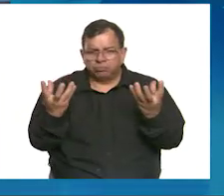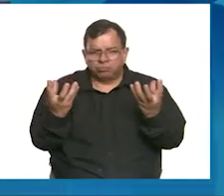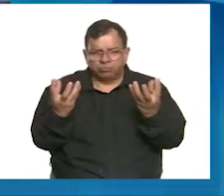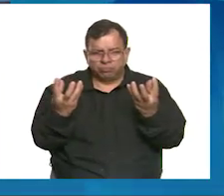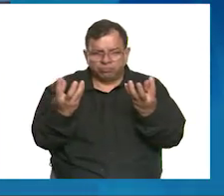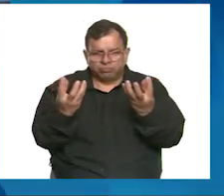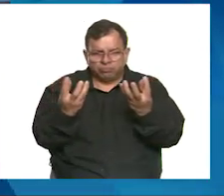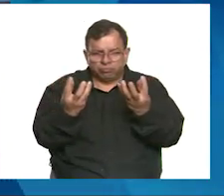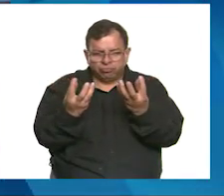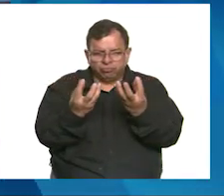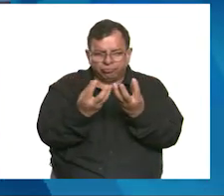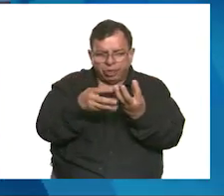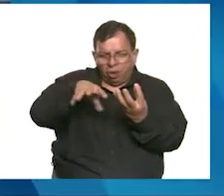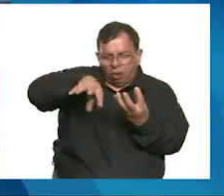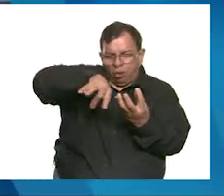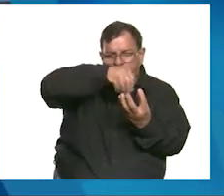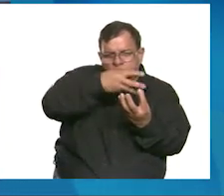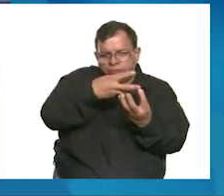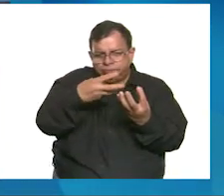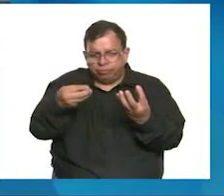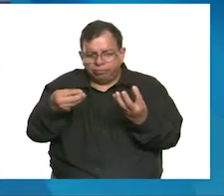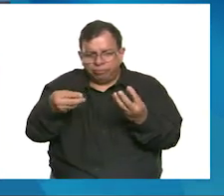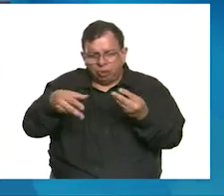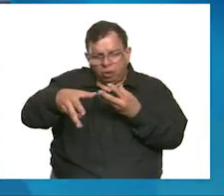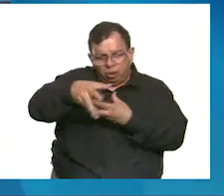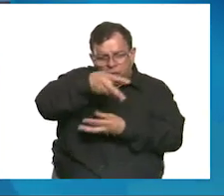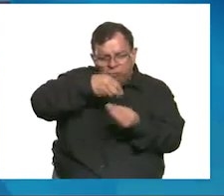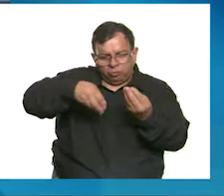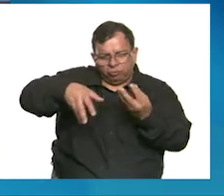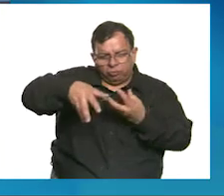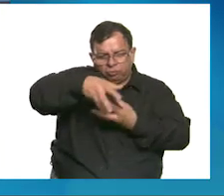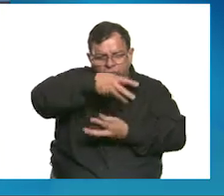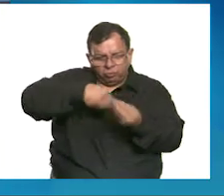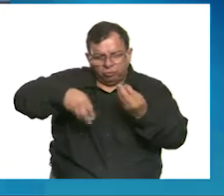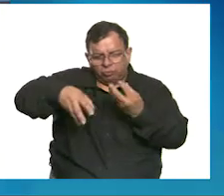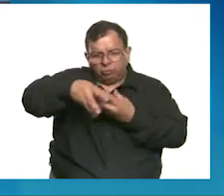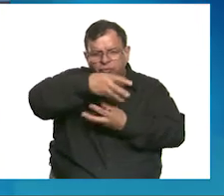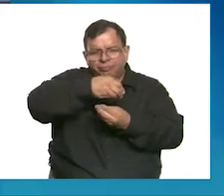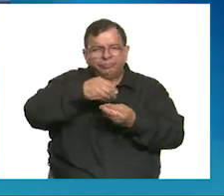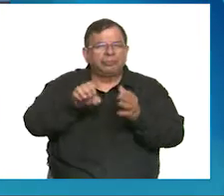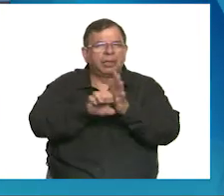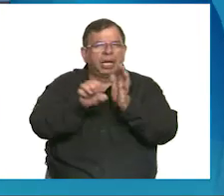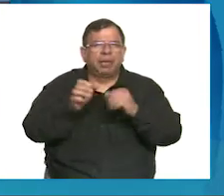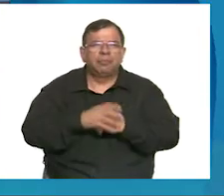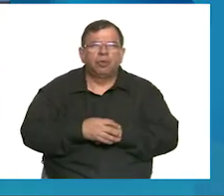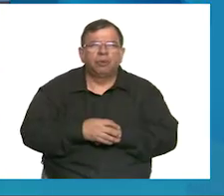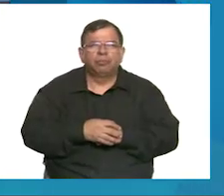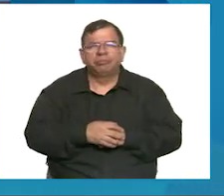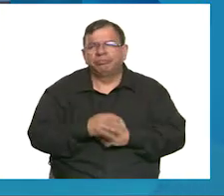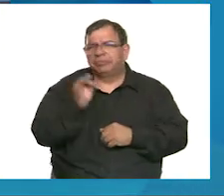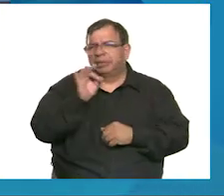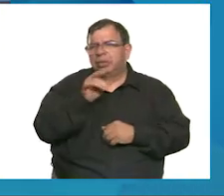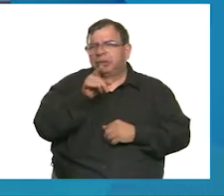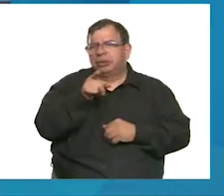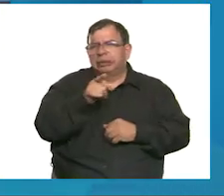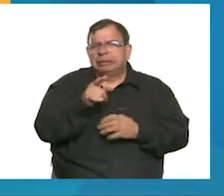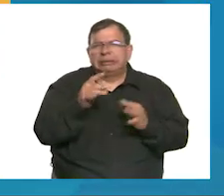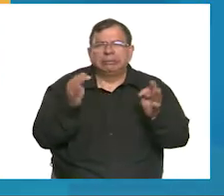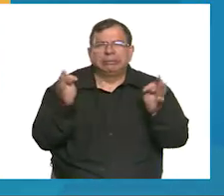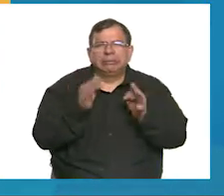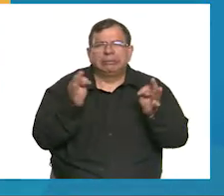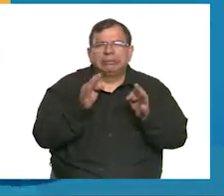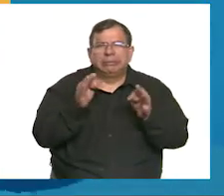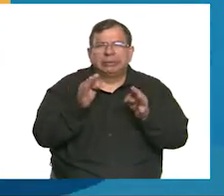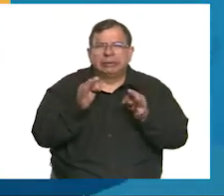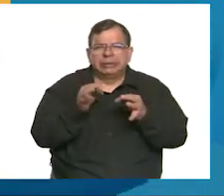esa transferencia de energía que va de lo caliente a lo frío. Por ejemplo, a lo mejor algún día has tenido mucho frío y te has tomado